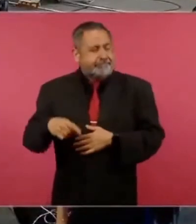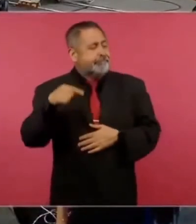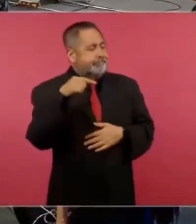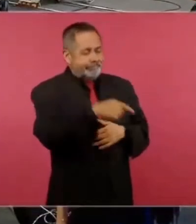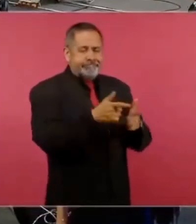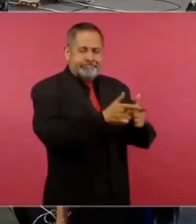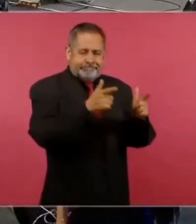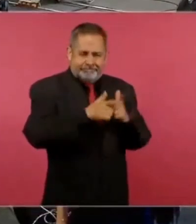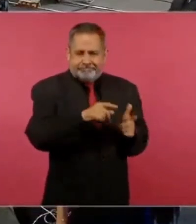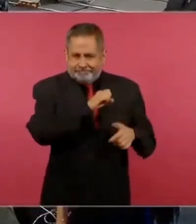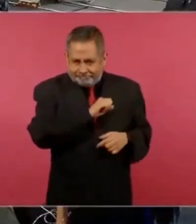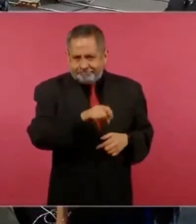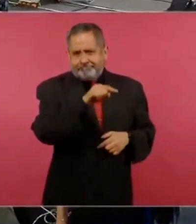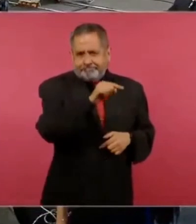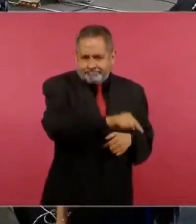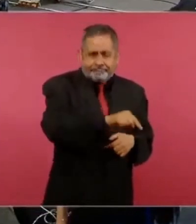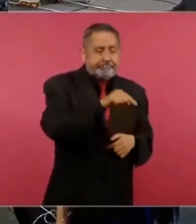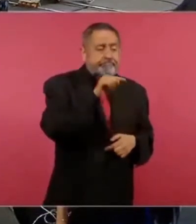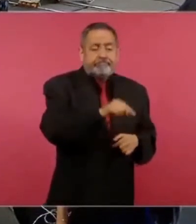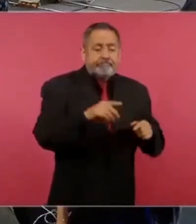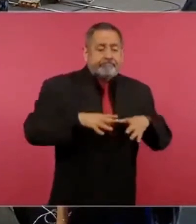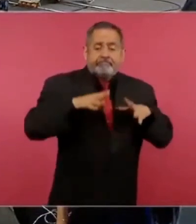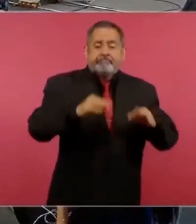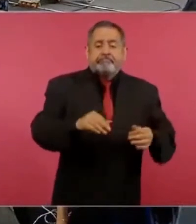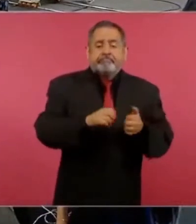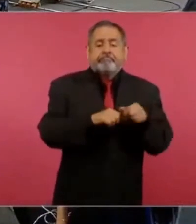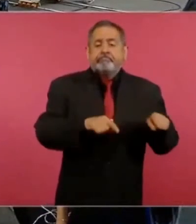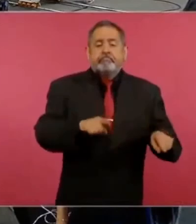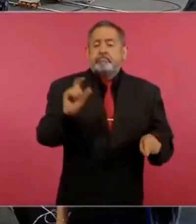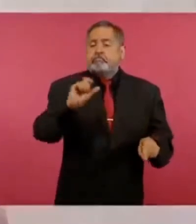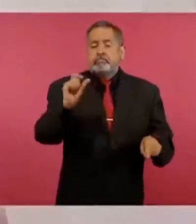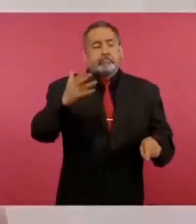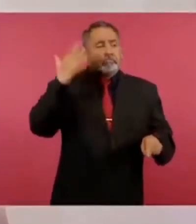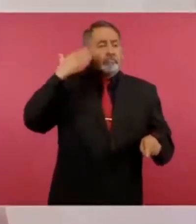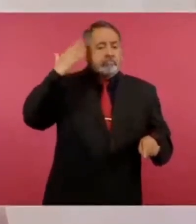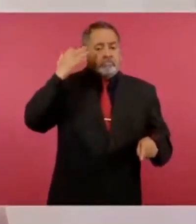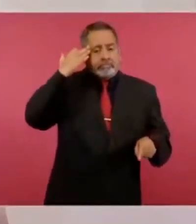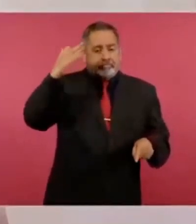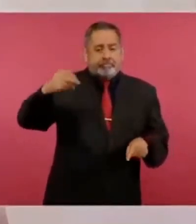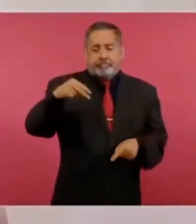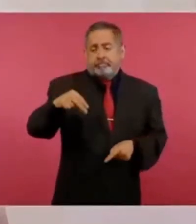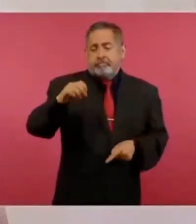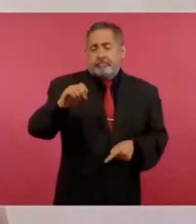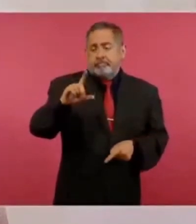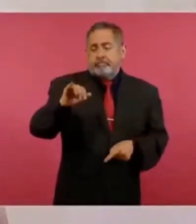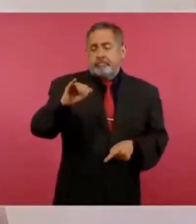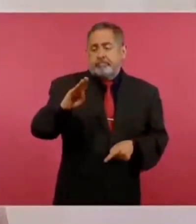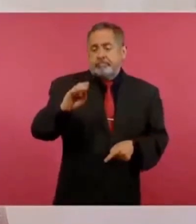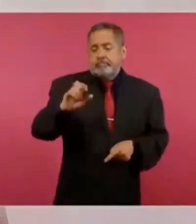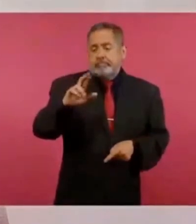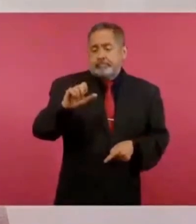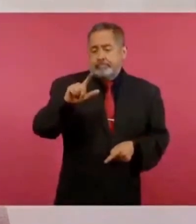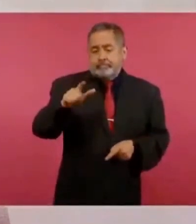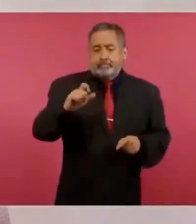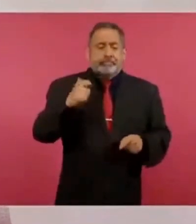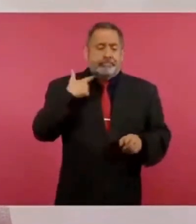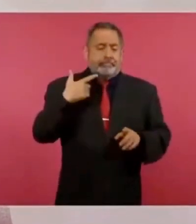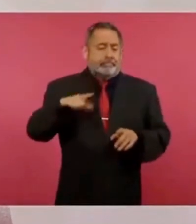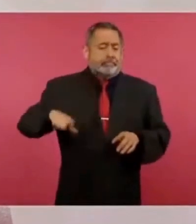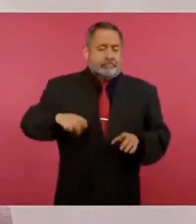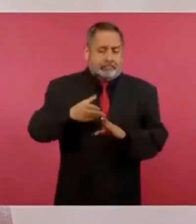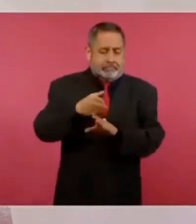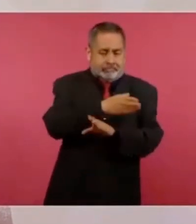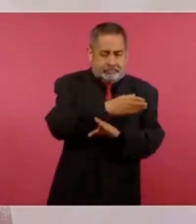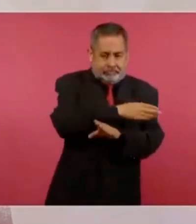bandas, se crearon, ¿sí?, en los gobiernos anteriores